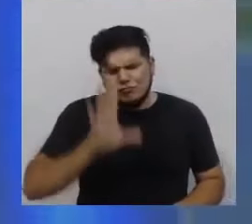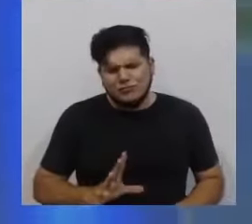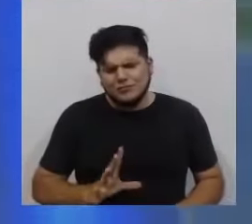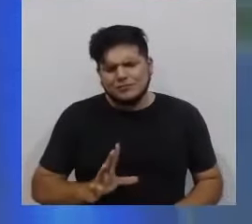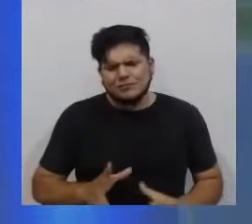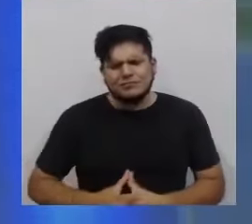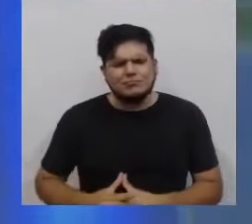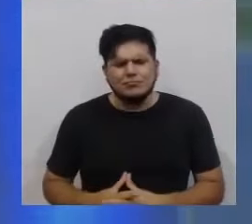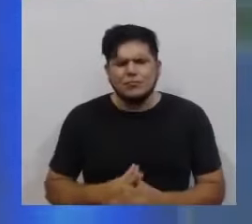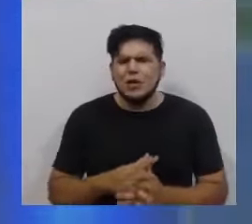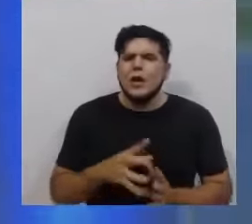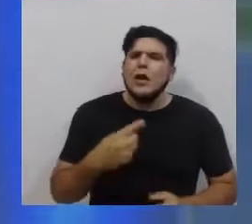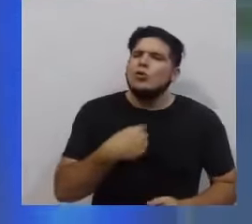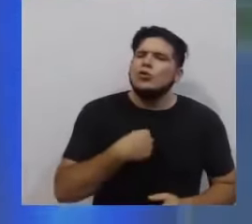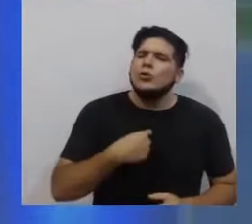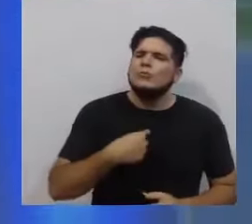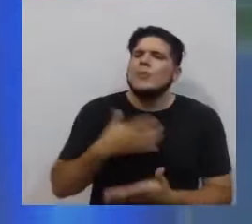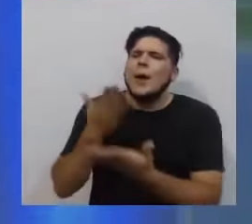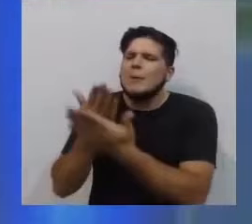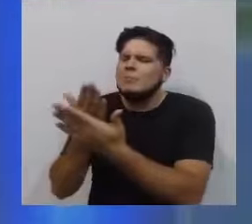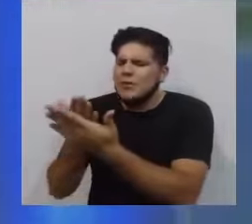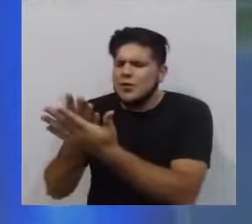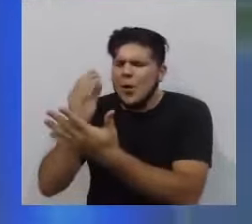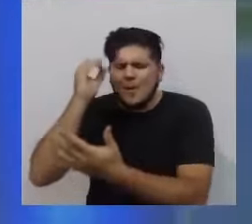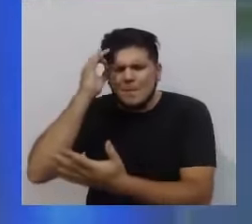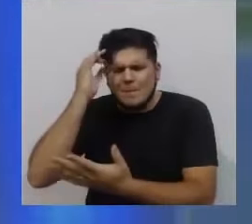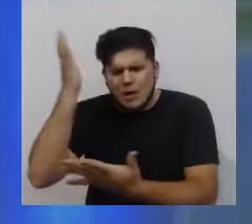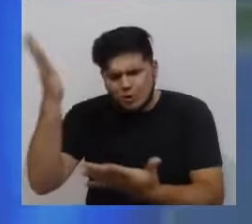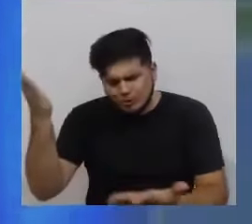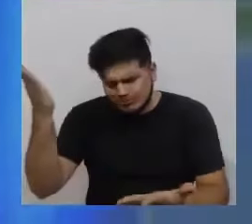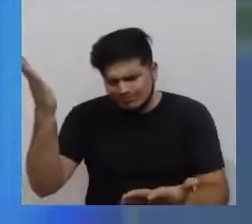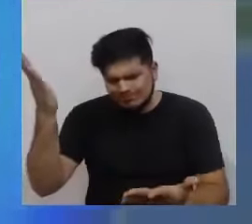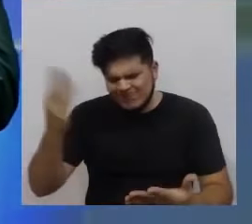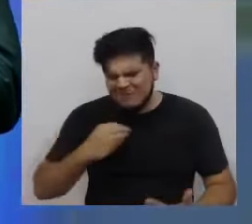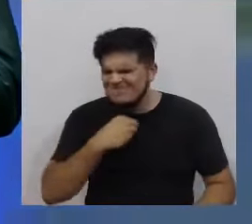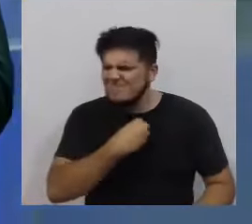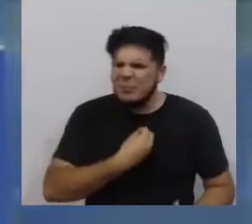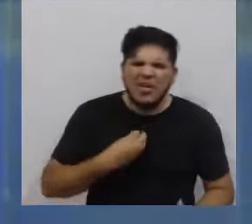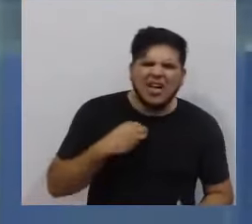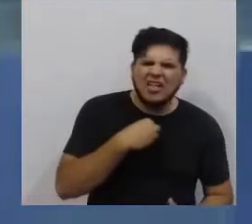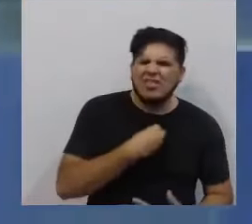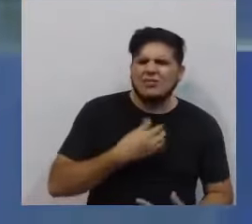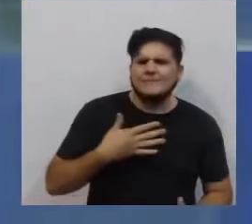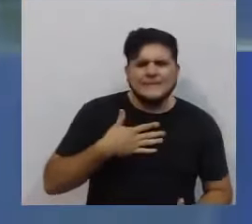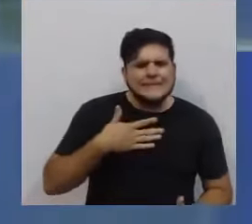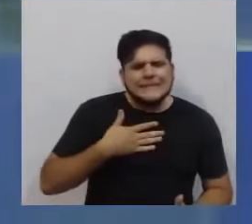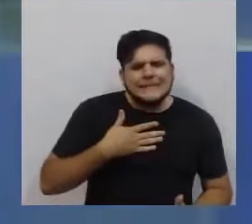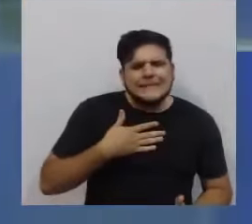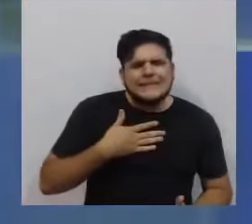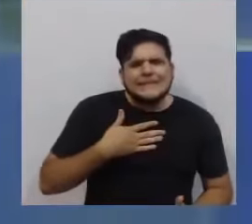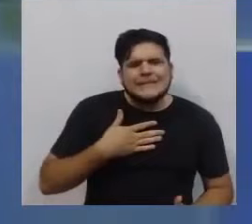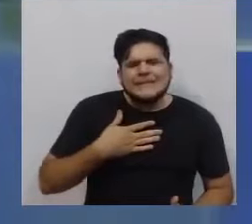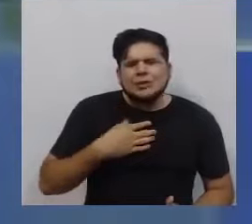entrego mi vida mis miserias te pido perdón señor quiero que tú señor pongas